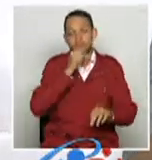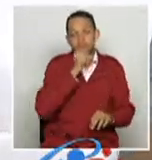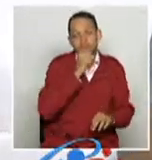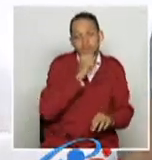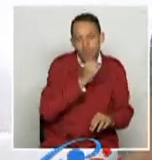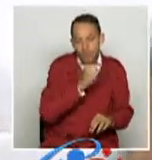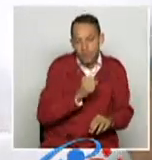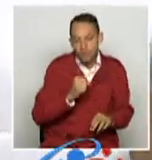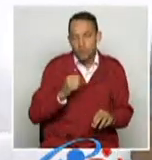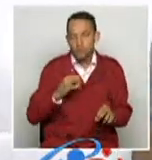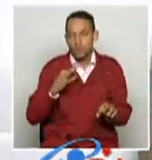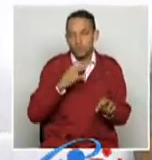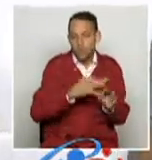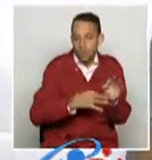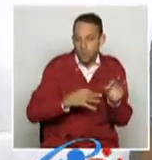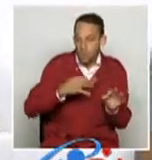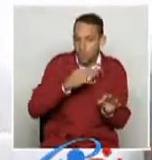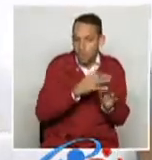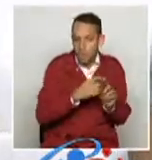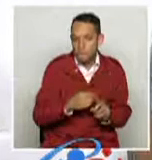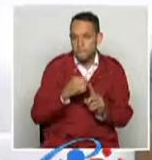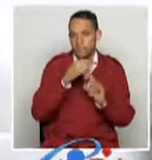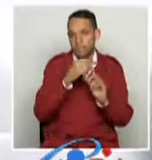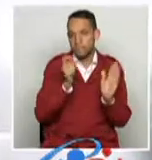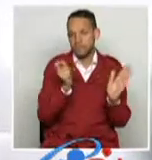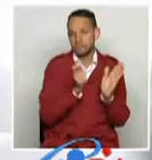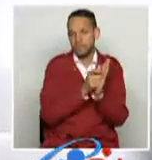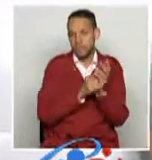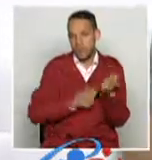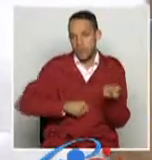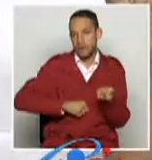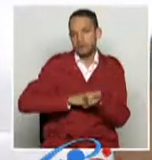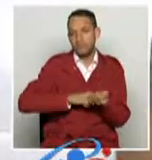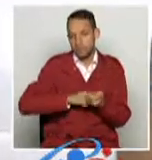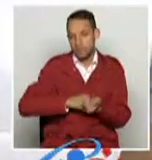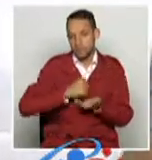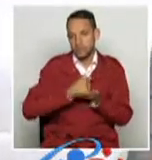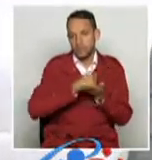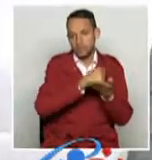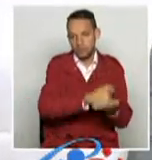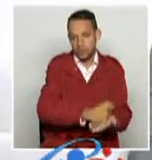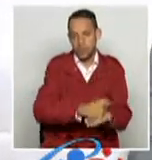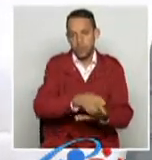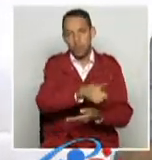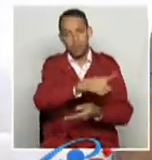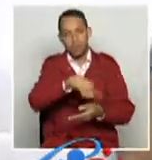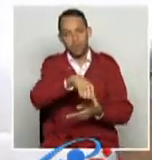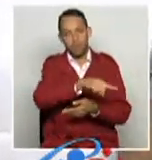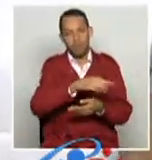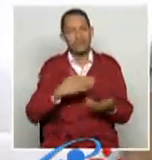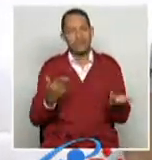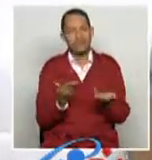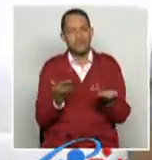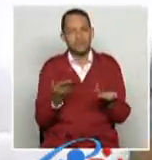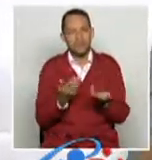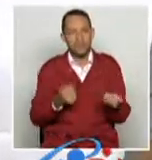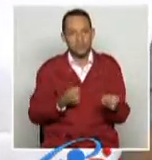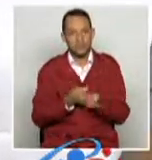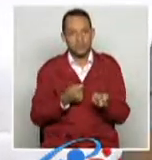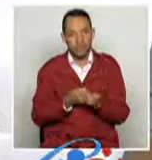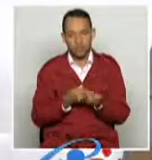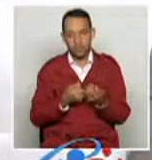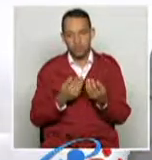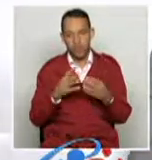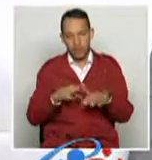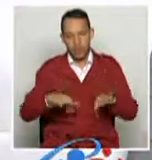mayores, hay una serie de luz que resulta de donde menos se espera uno. Eso se llama como un